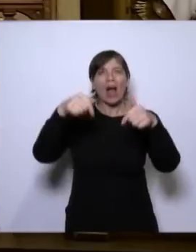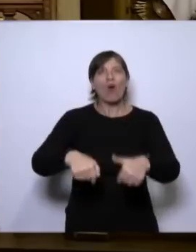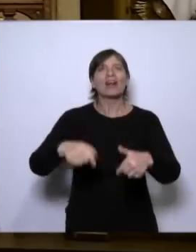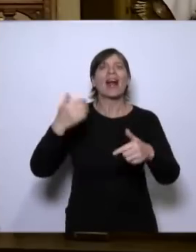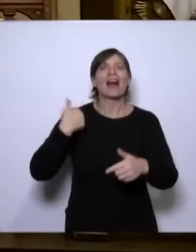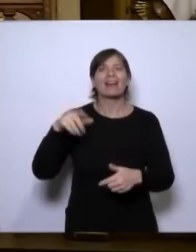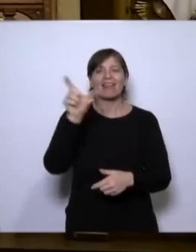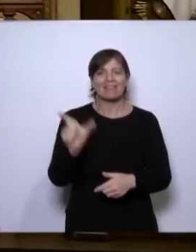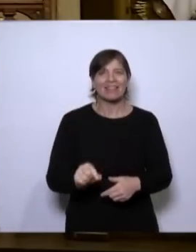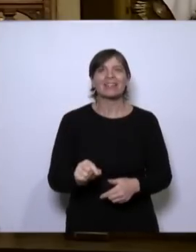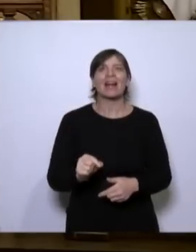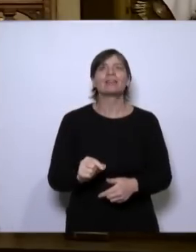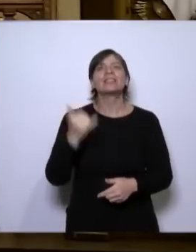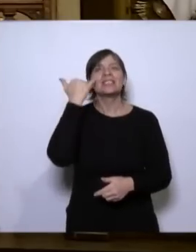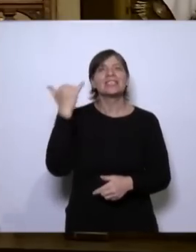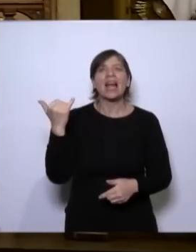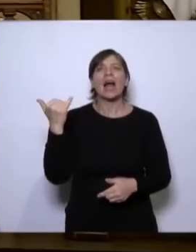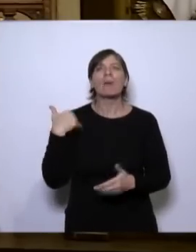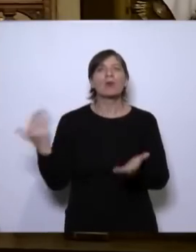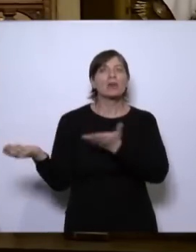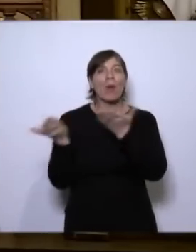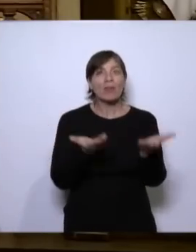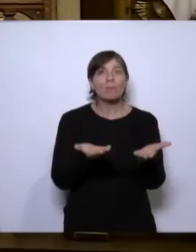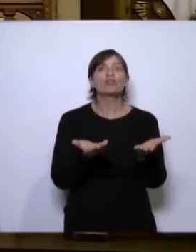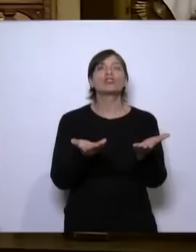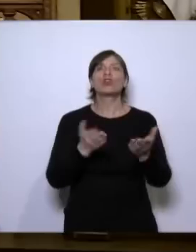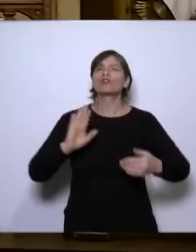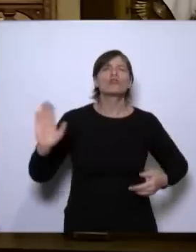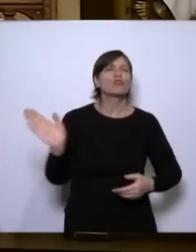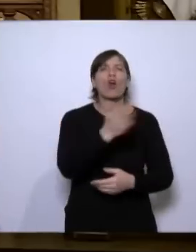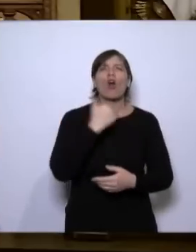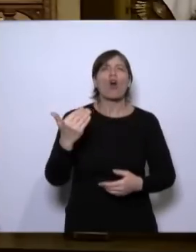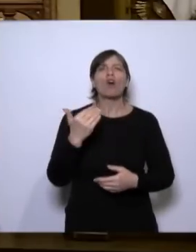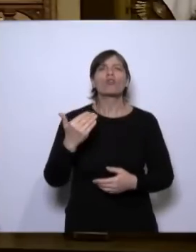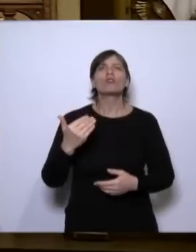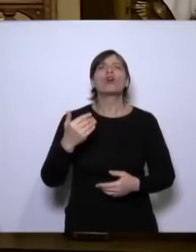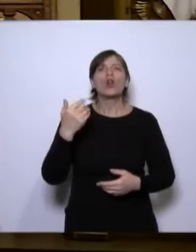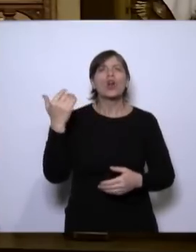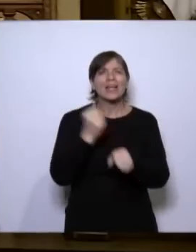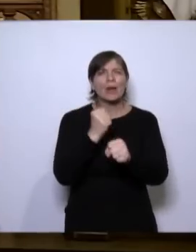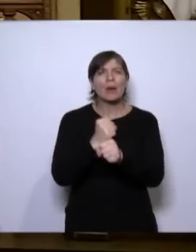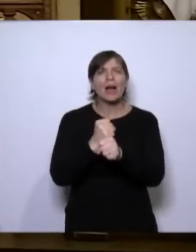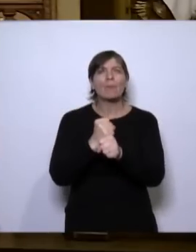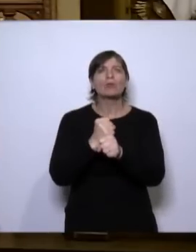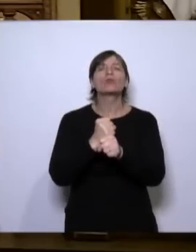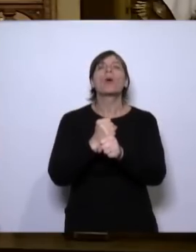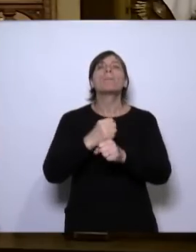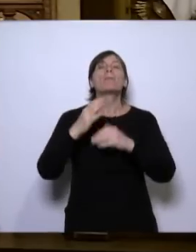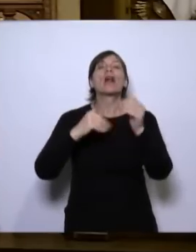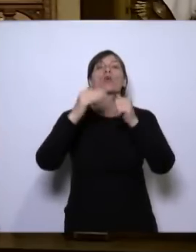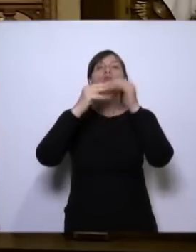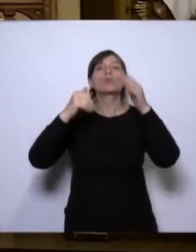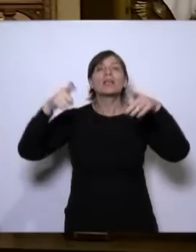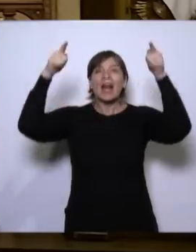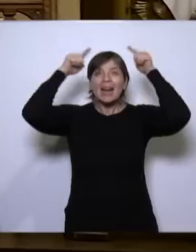Ya ponemos a su disposición todo cuanto somos y hacemos